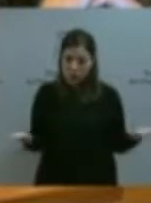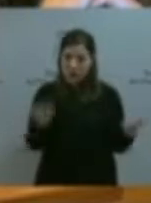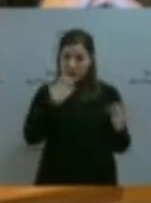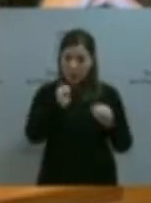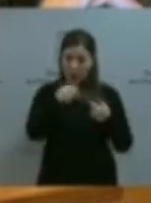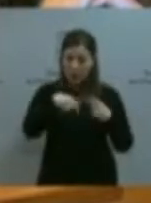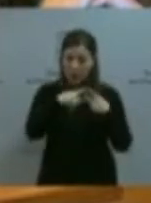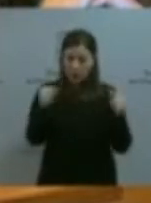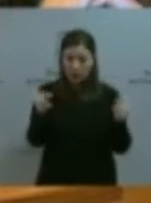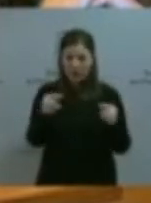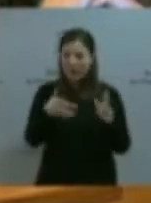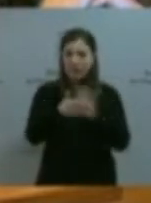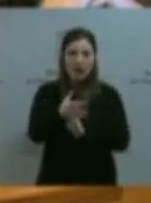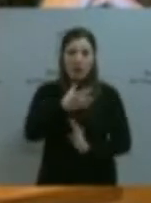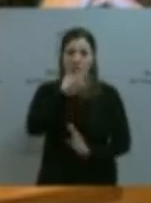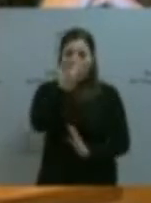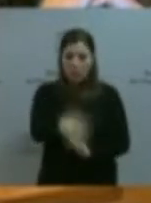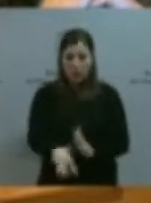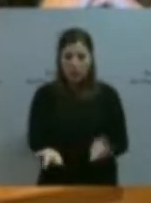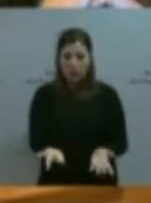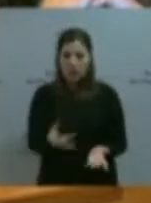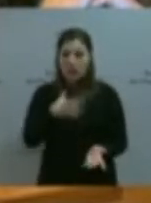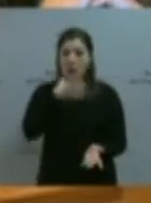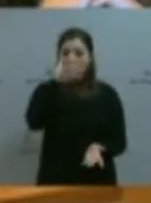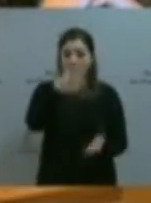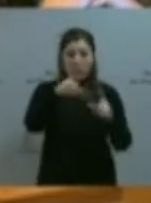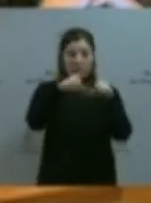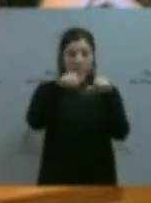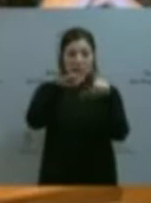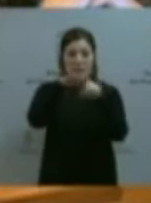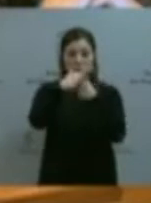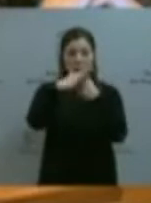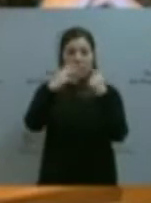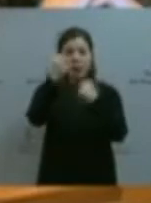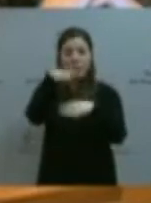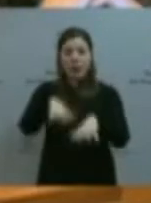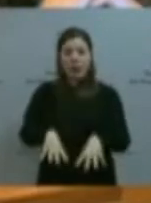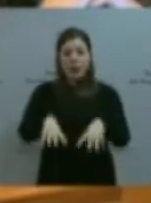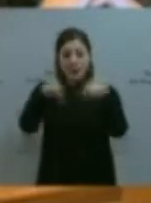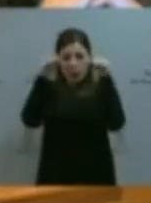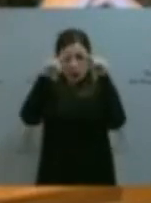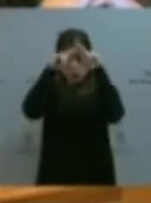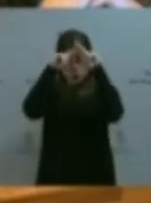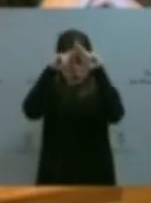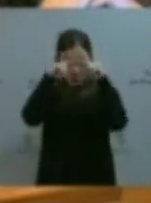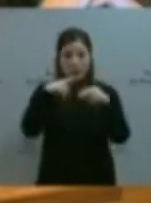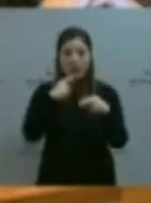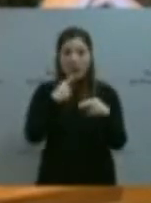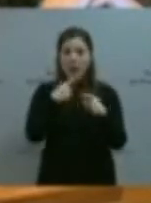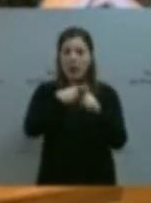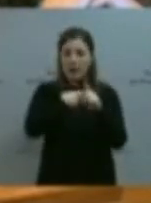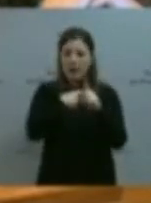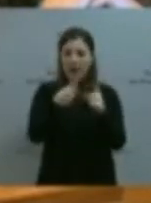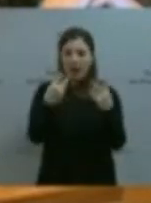Es una vergüenza la situación de Cabueñes, donde usted dice tiene un nivel de ocupación alto. Bueno, claro, y una situación de listas de espera que ha empeorado en todos